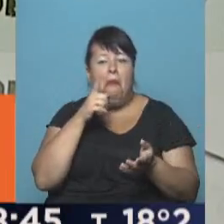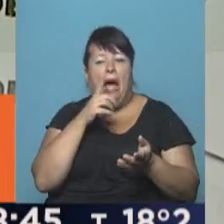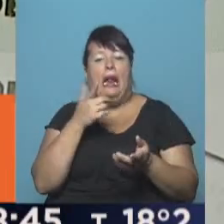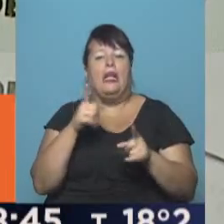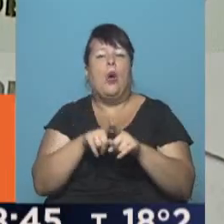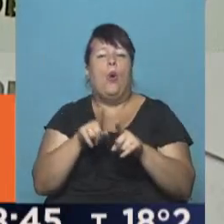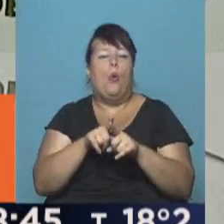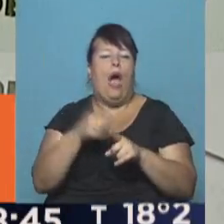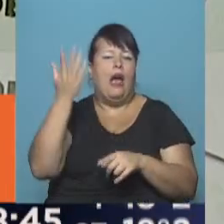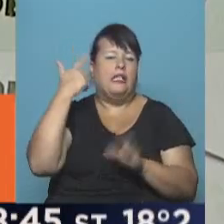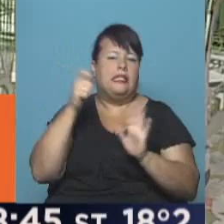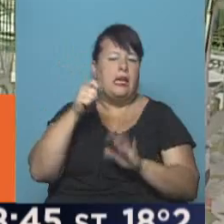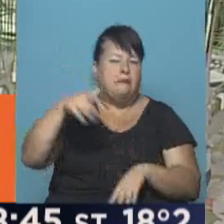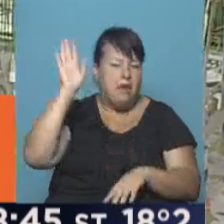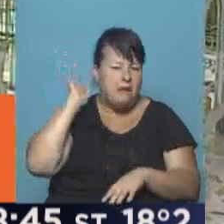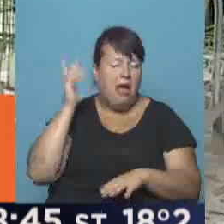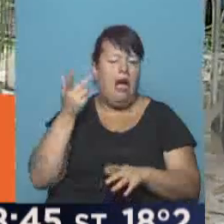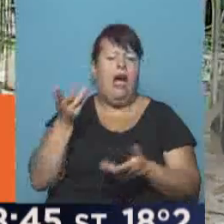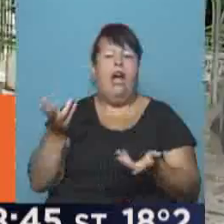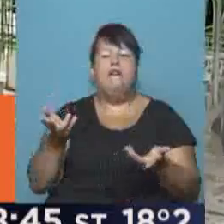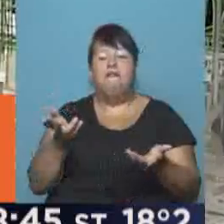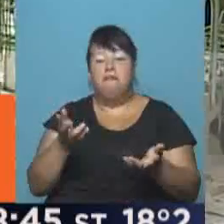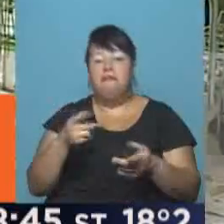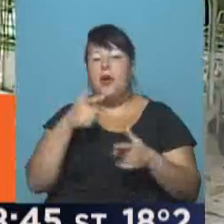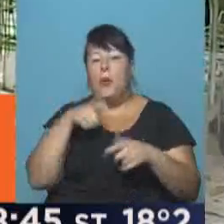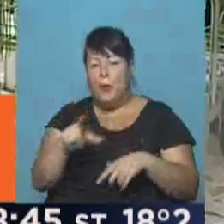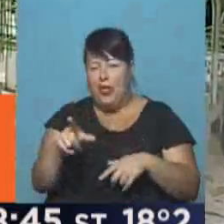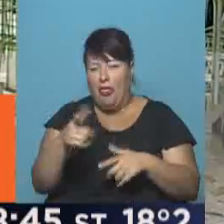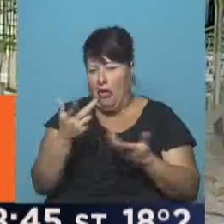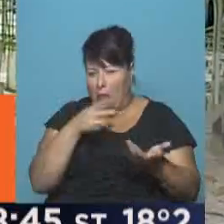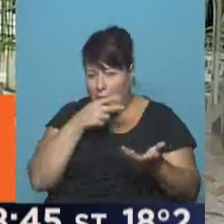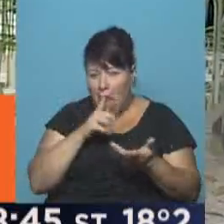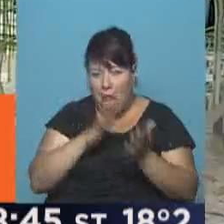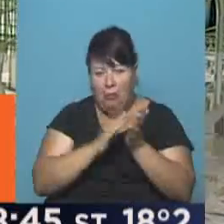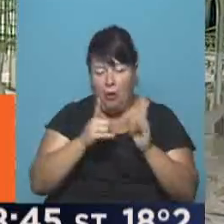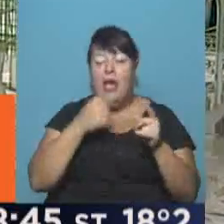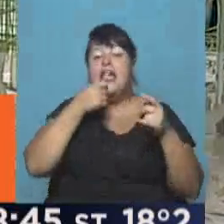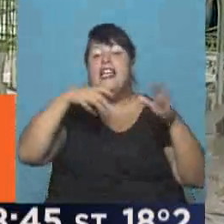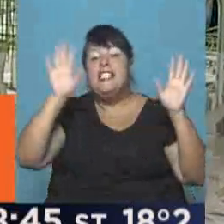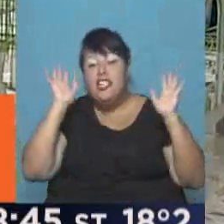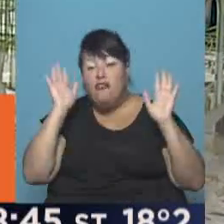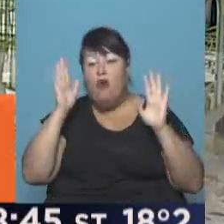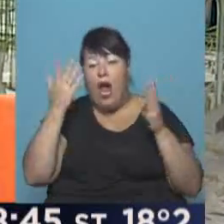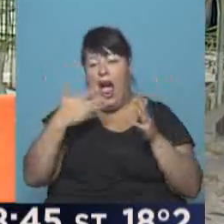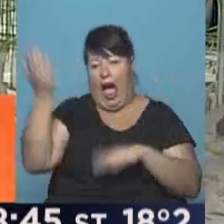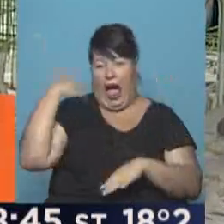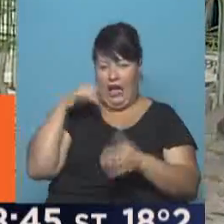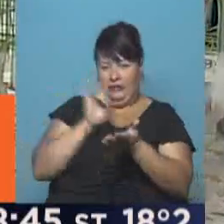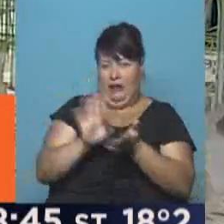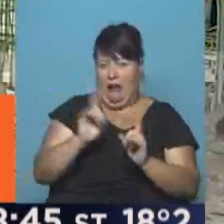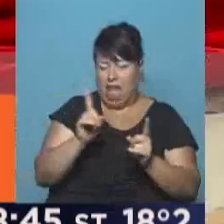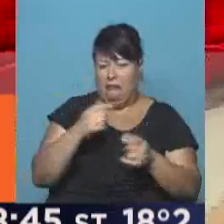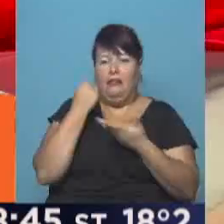hecho de hace más de 6 meses. En el video no se desprende nada y obviamente si hubieran tenido algo lo hubieran echado con causa,